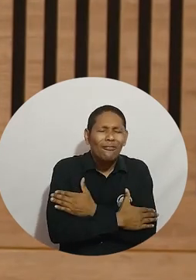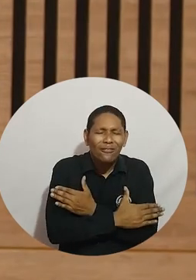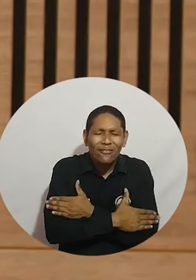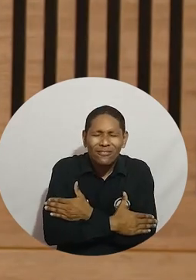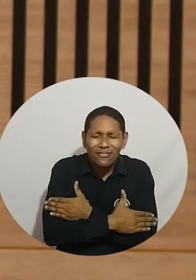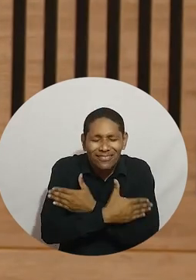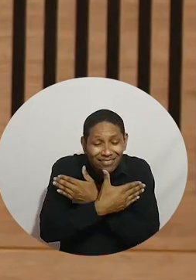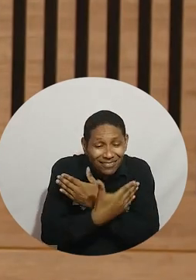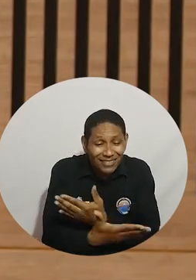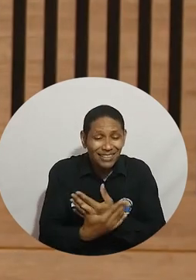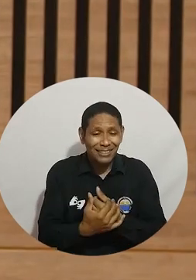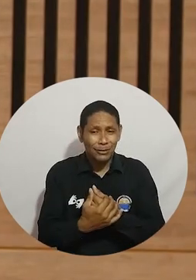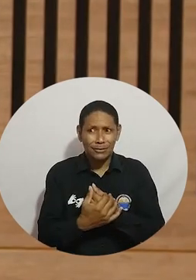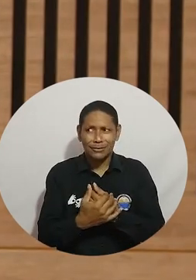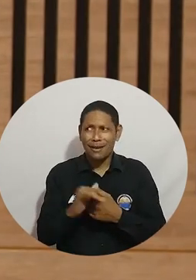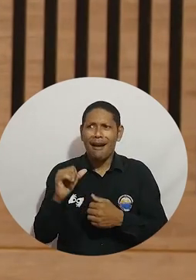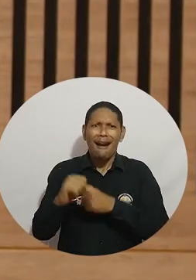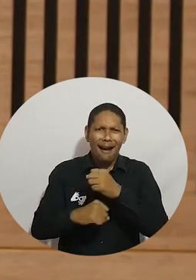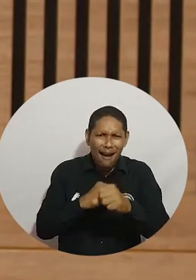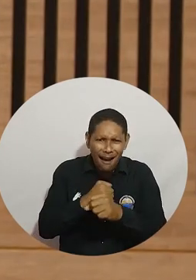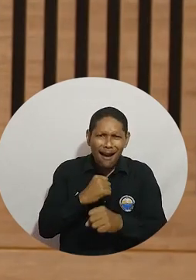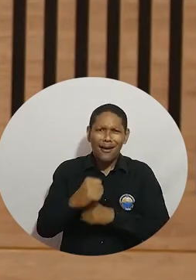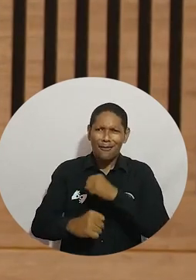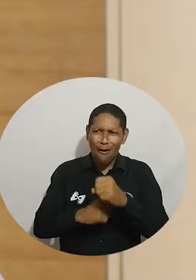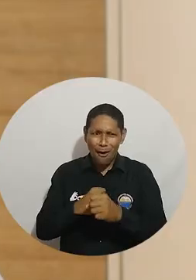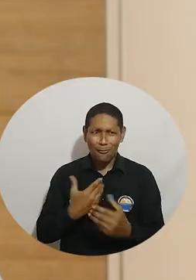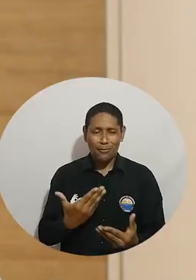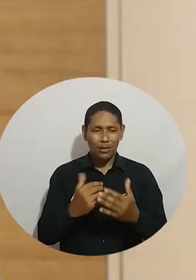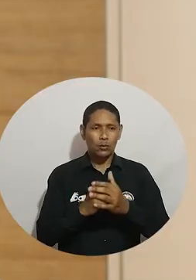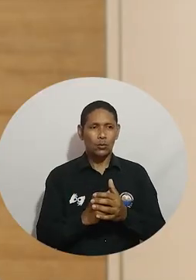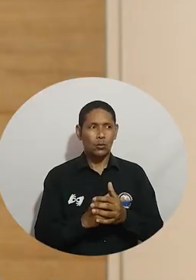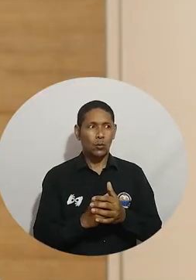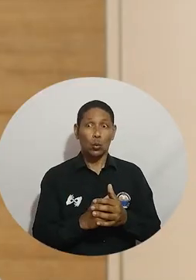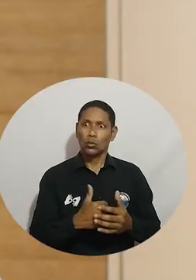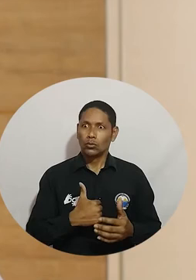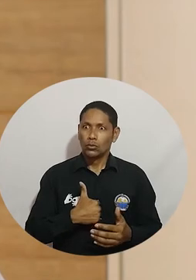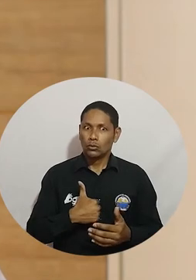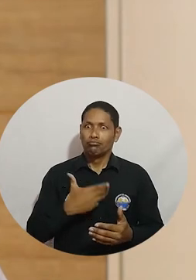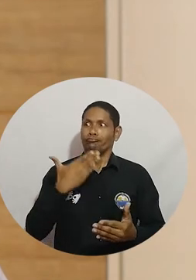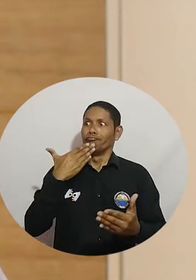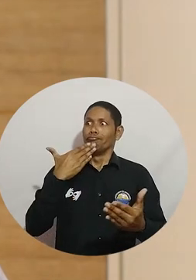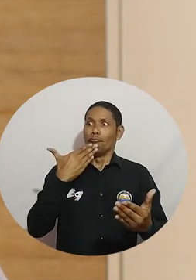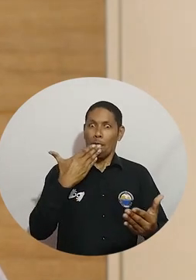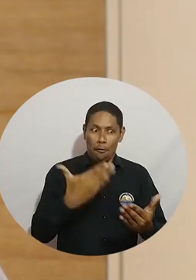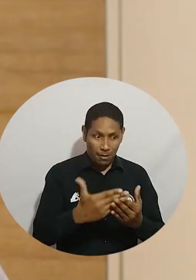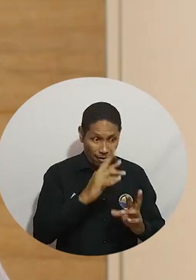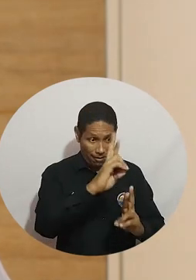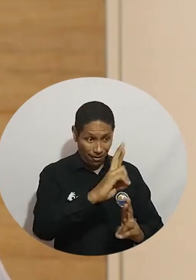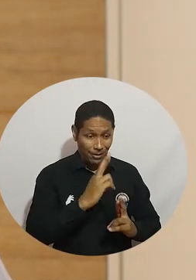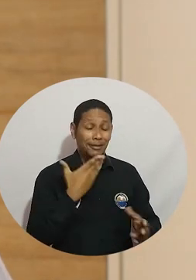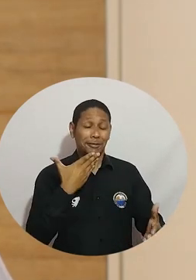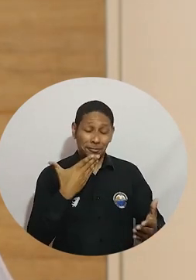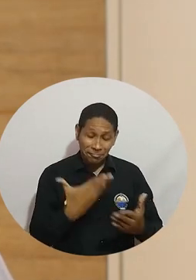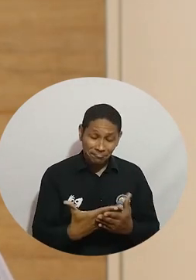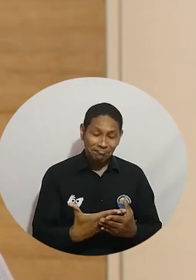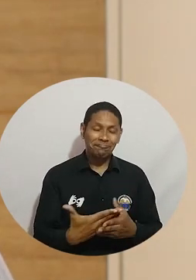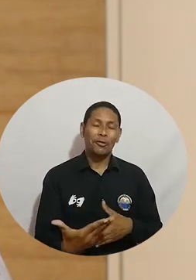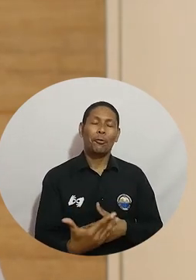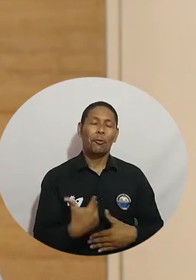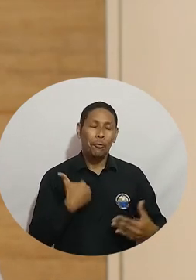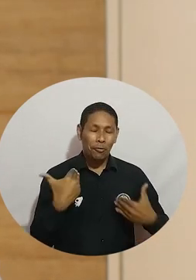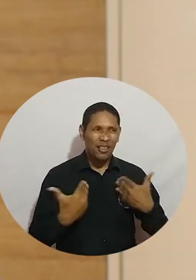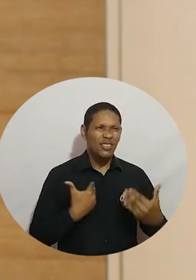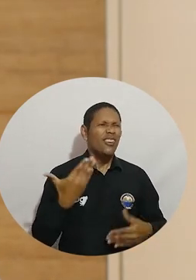los felicito por estos años de labores. Hombre, lo recibo con mucho agradecimiento, con mucho amor, con mucho